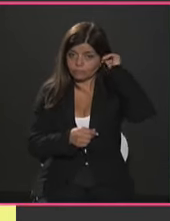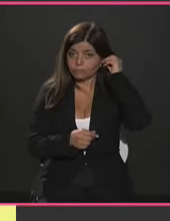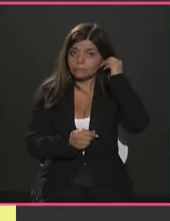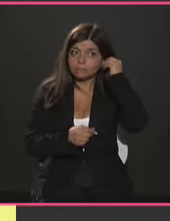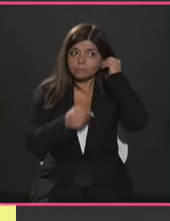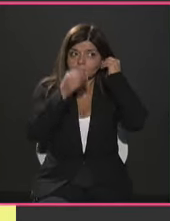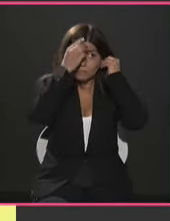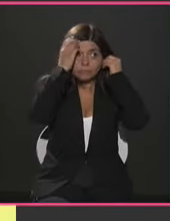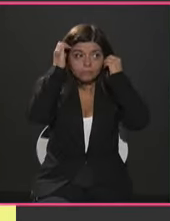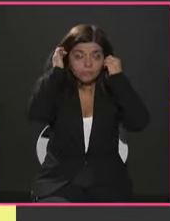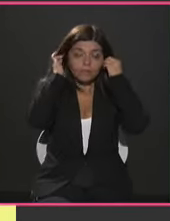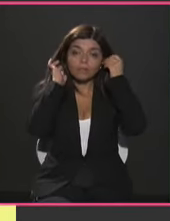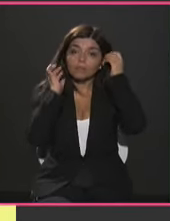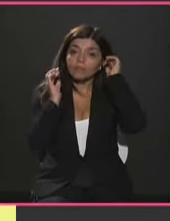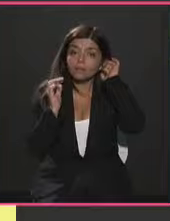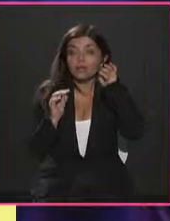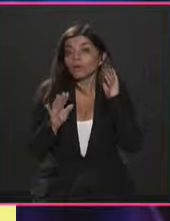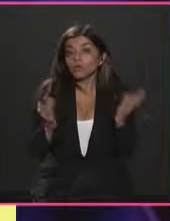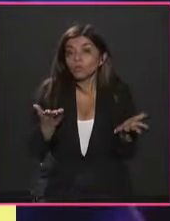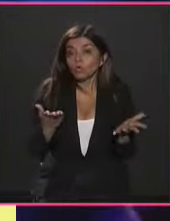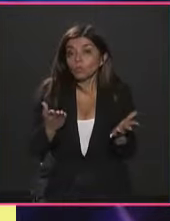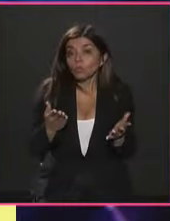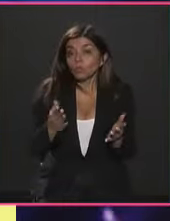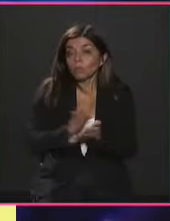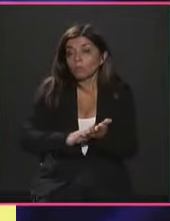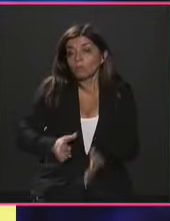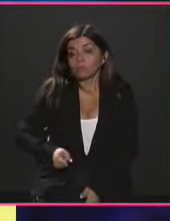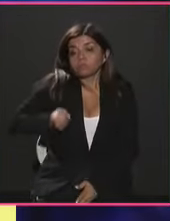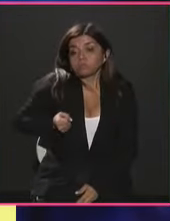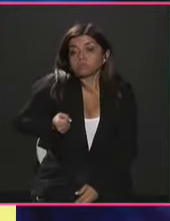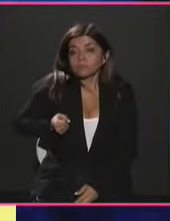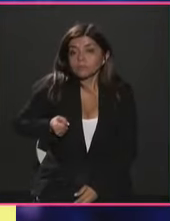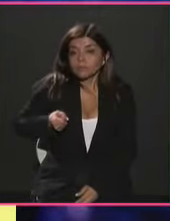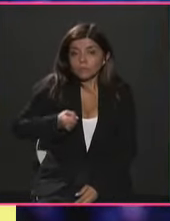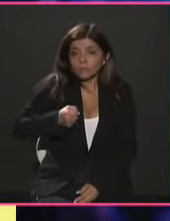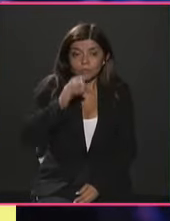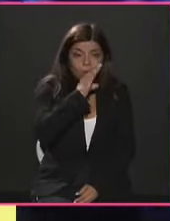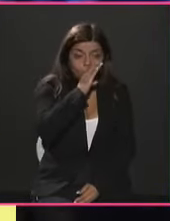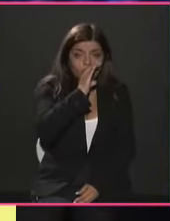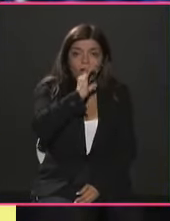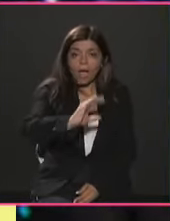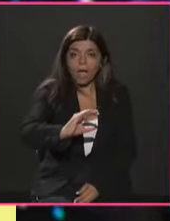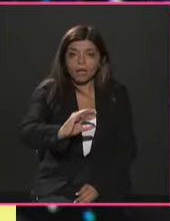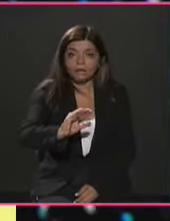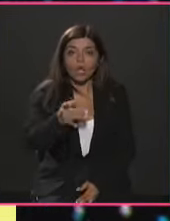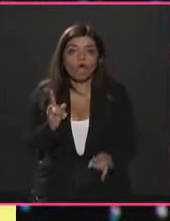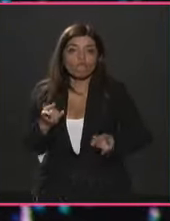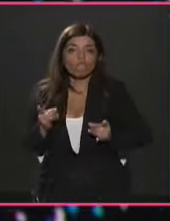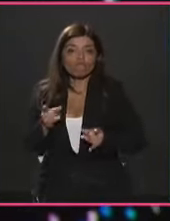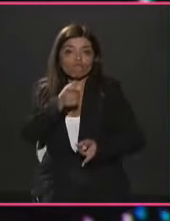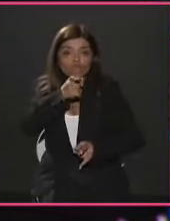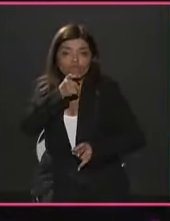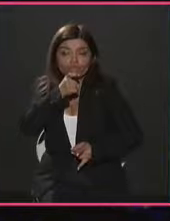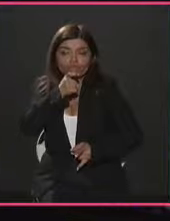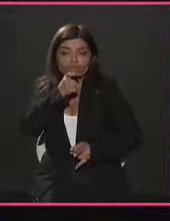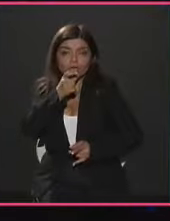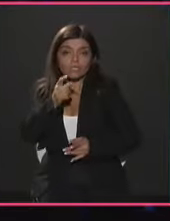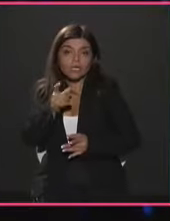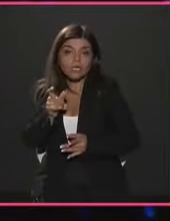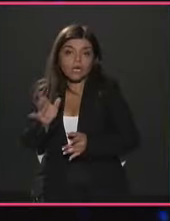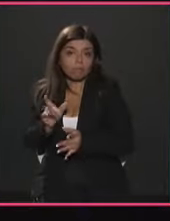aparatos que lo podemos llevar simplemente al campo y tienen una batería pueden tener una batería